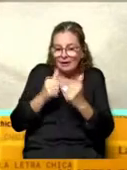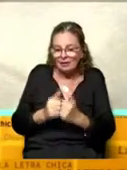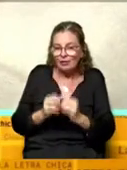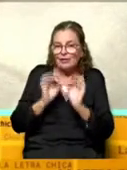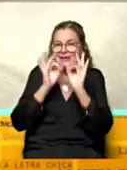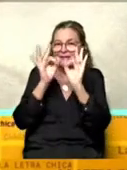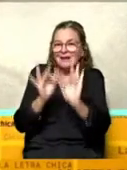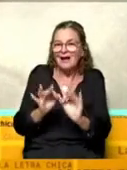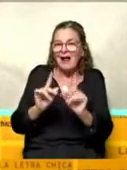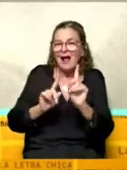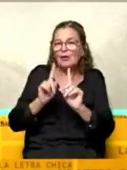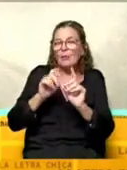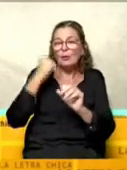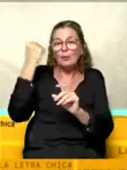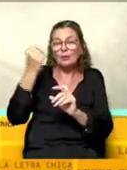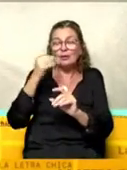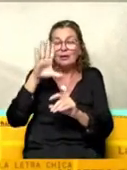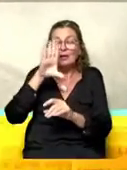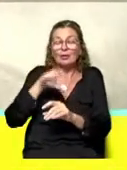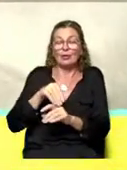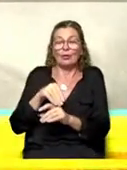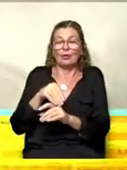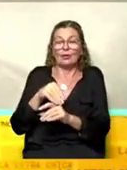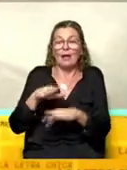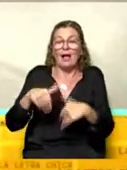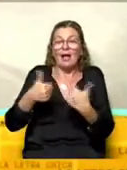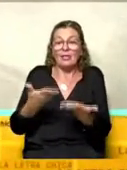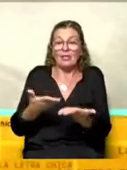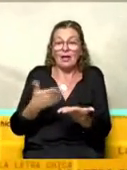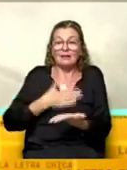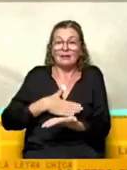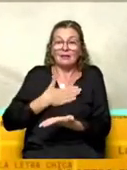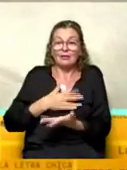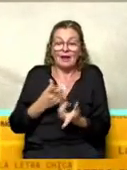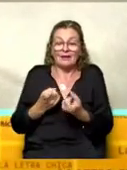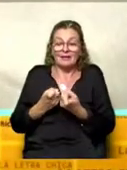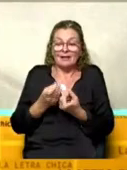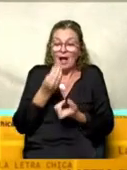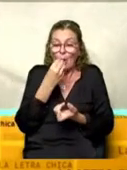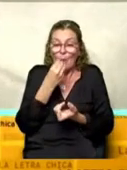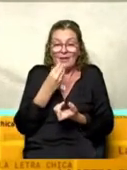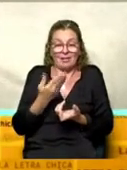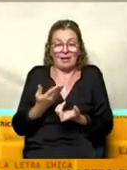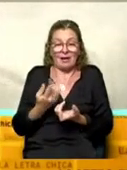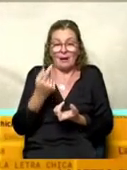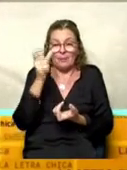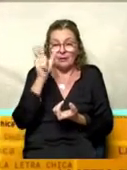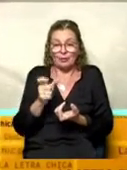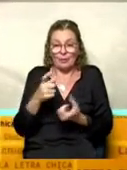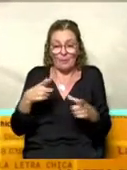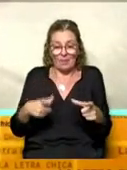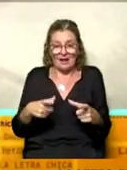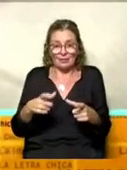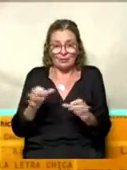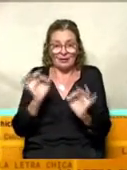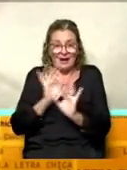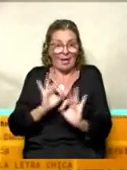una cuestión que es lo más importante de todo, que es a darle, satisfacer una necesidad de la gente, y que es un plato de comida, nada más que